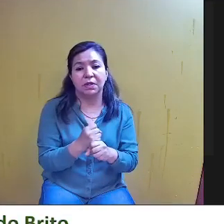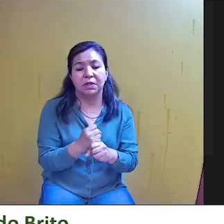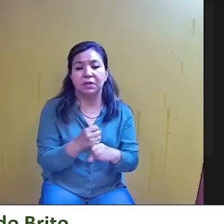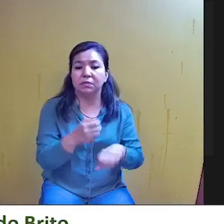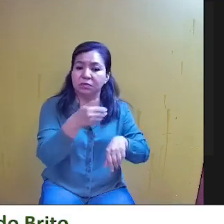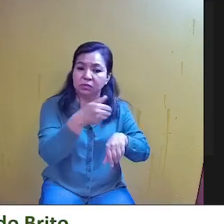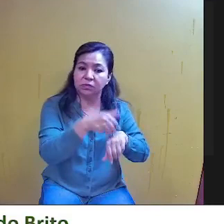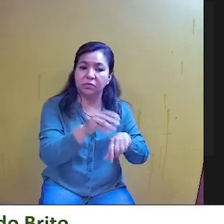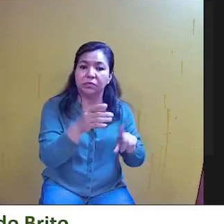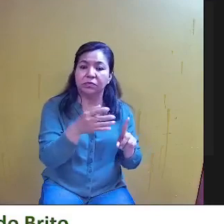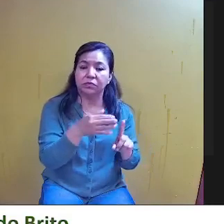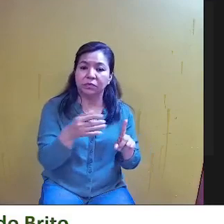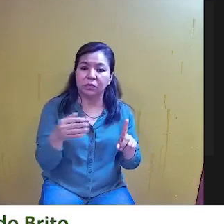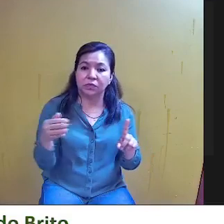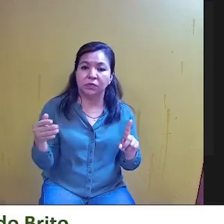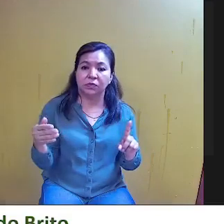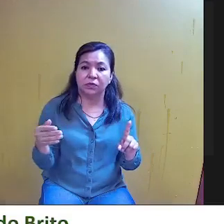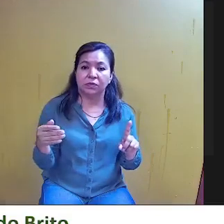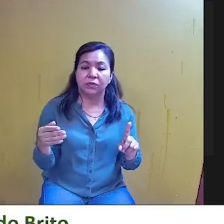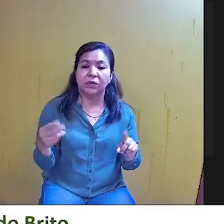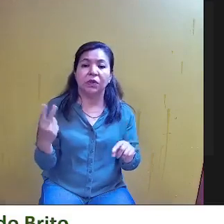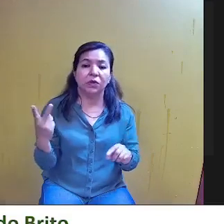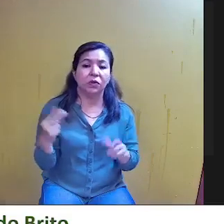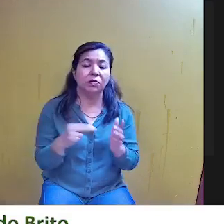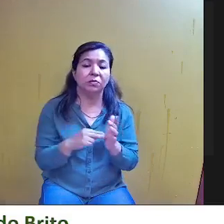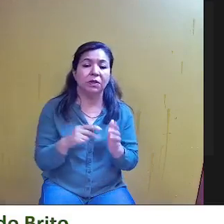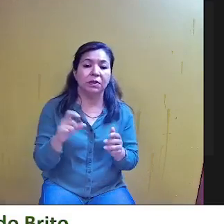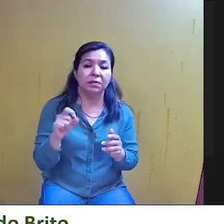TE/GEC/079, 2023,